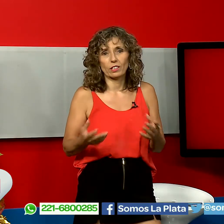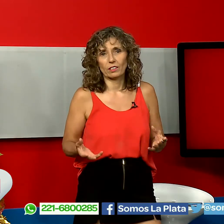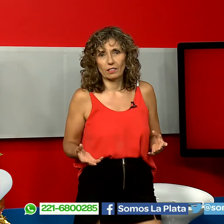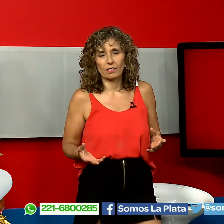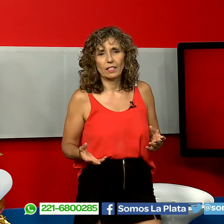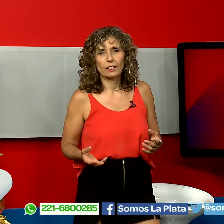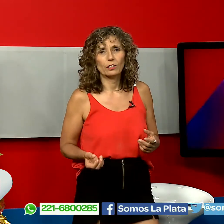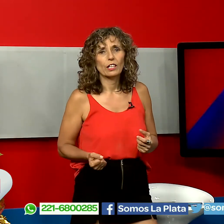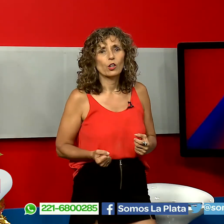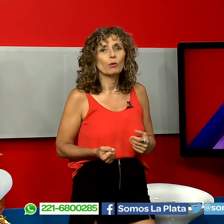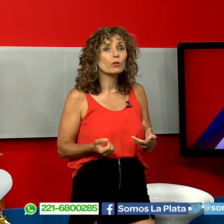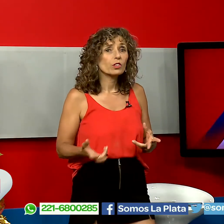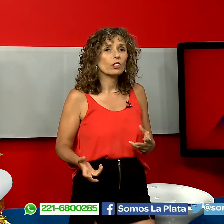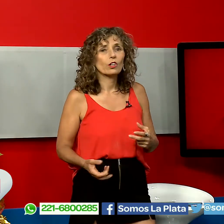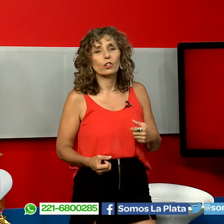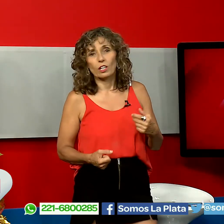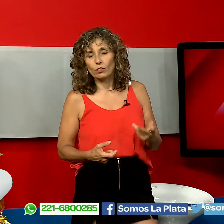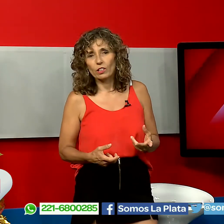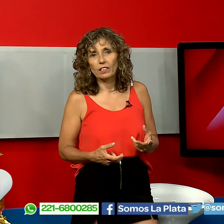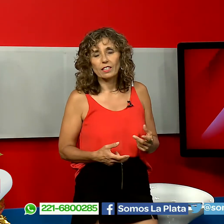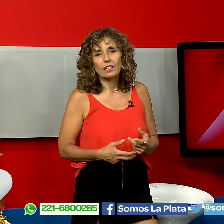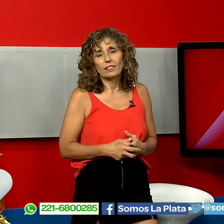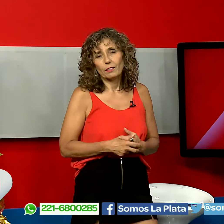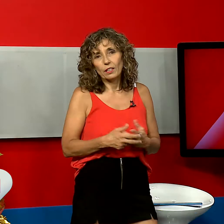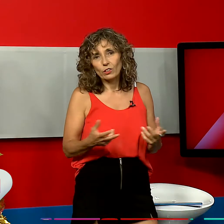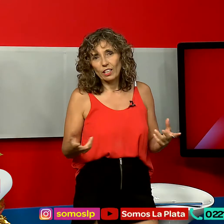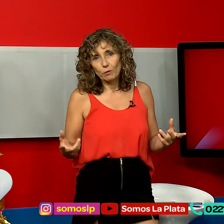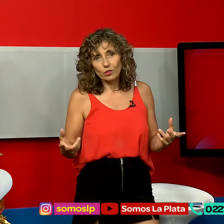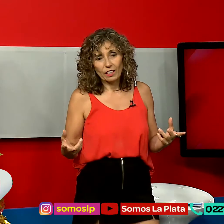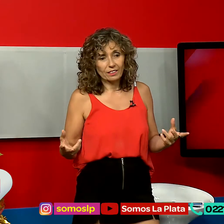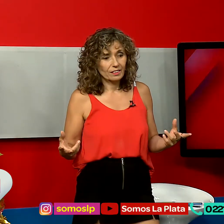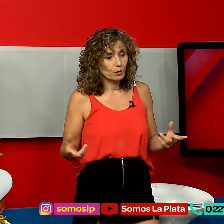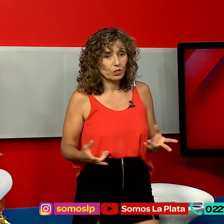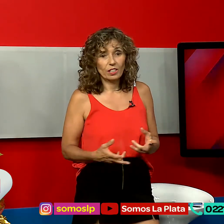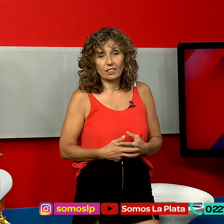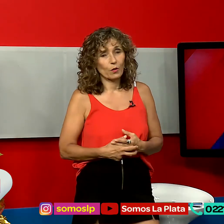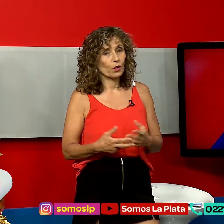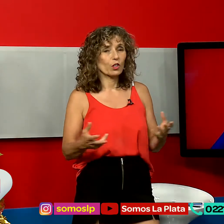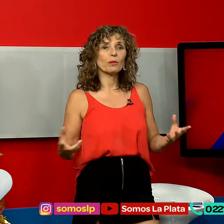todos los artistas, ¿no? Los músicos, los actores, que se vieron, digamos, ante